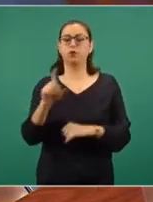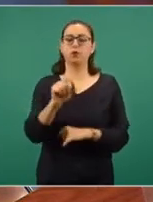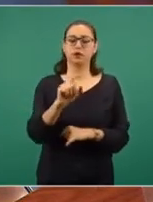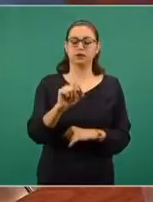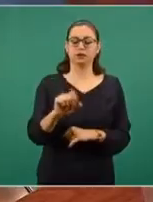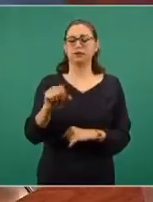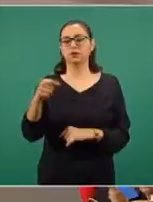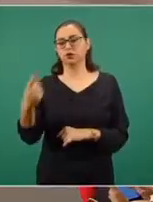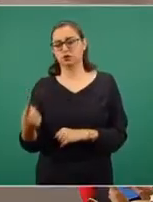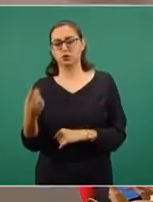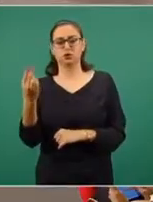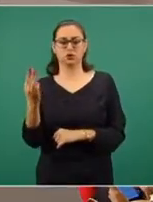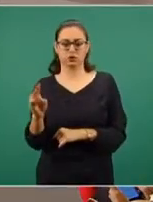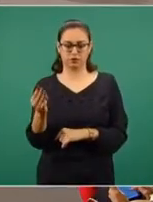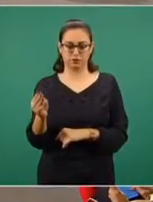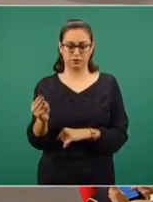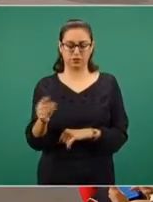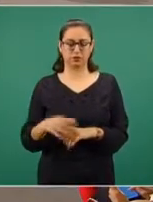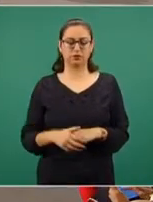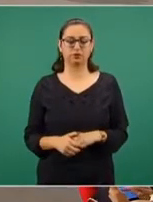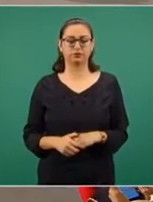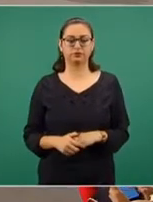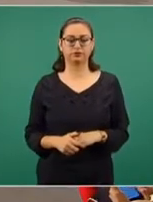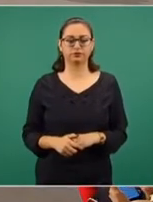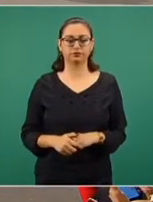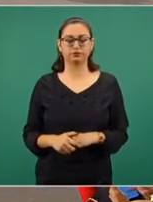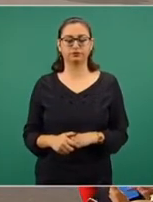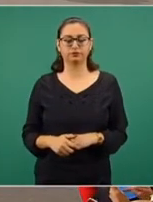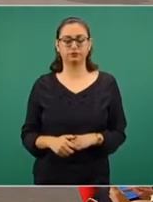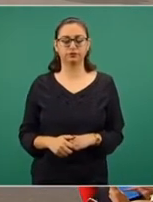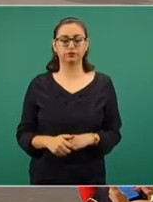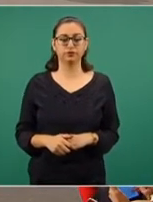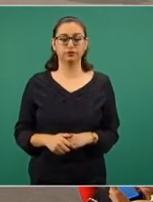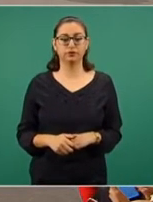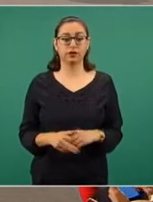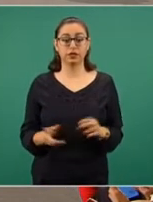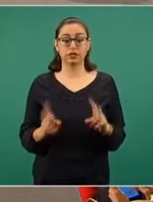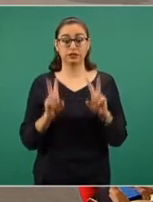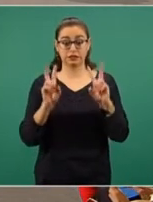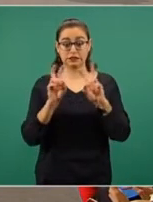mayo con actividades previas. Eso es lo que ahorita tenemos en cuanto